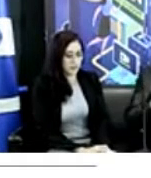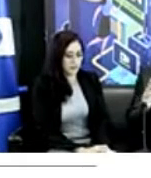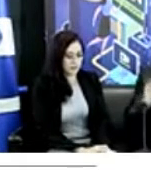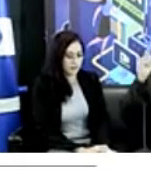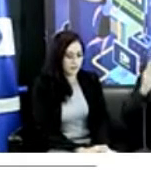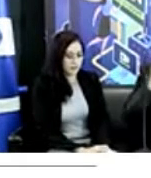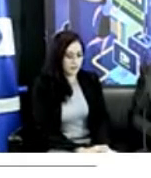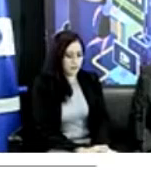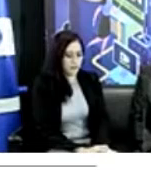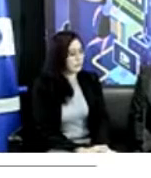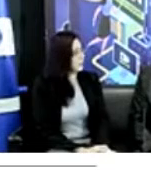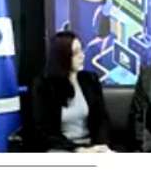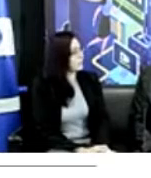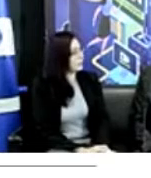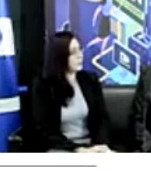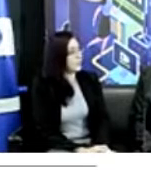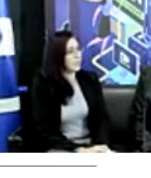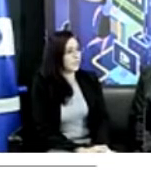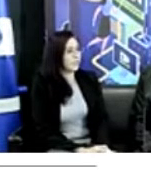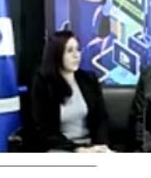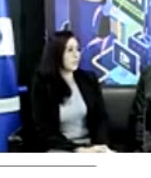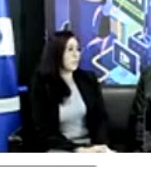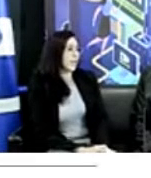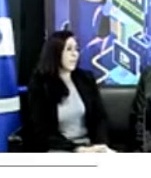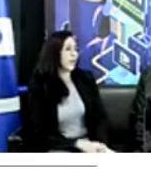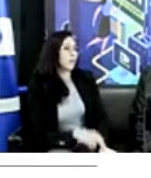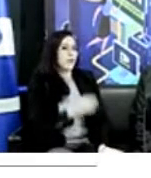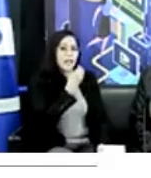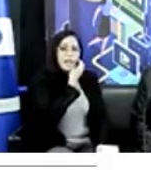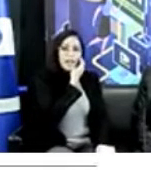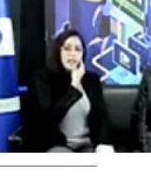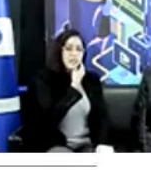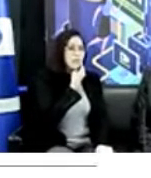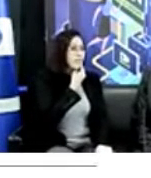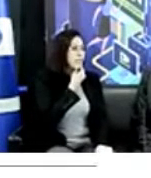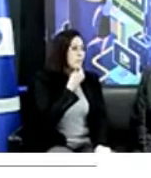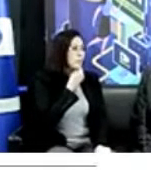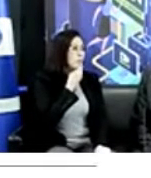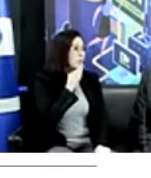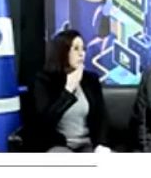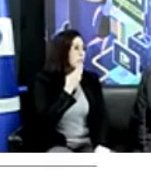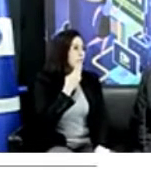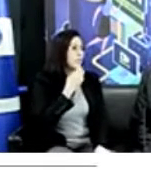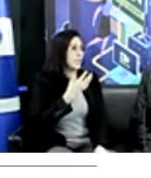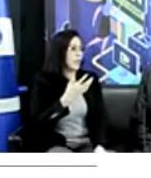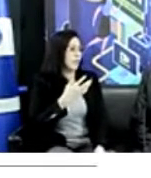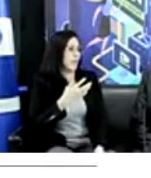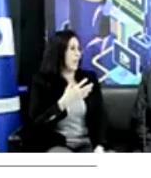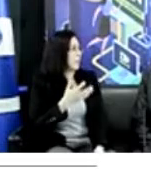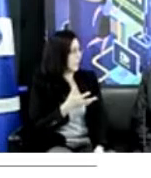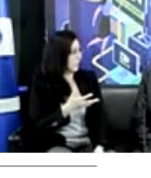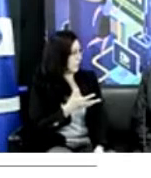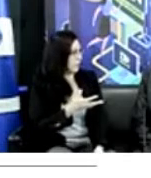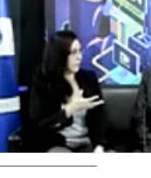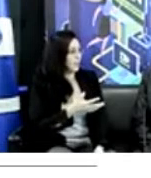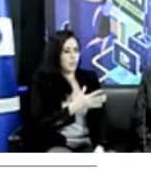8 sustancias en un mismo instrumento. Eso es magnífico, porque los tamizajes, como tú bien lo mencionas, se inician con el